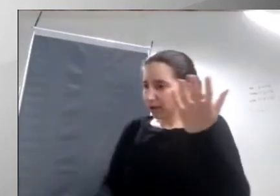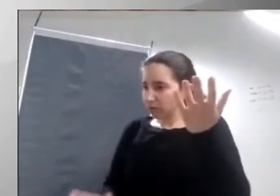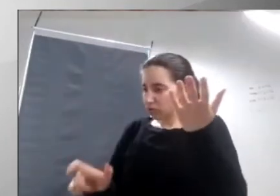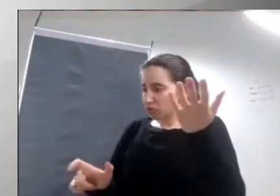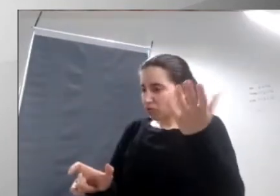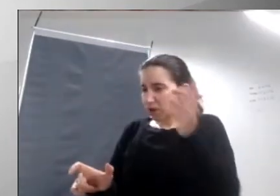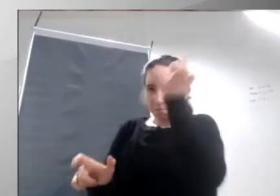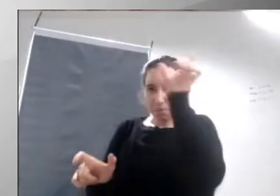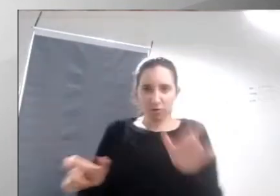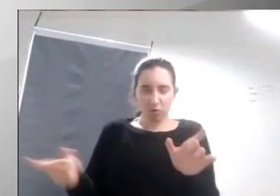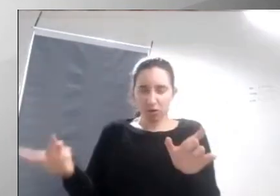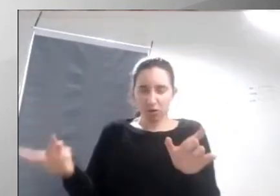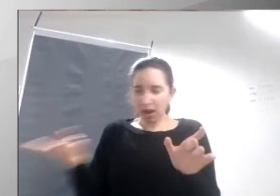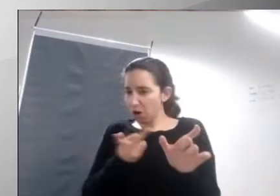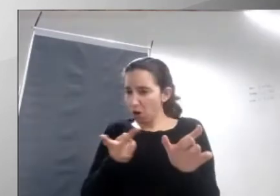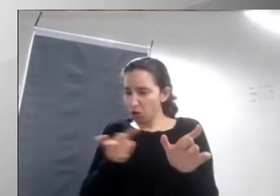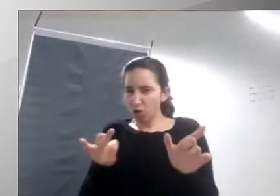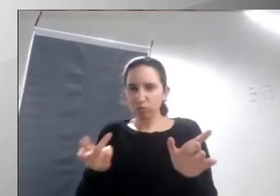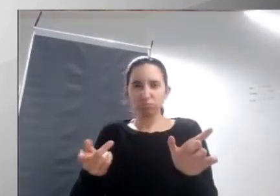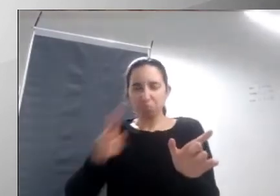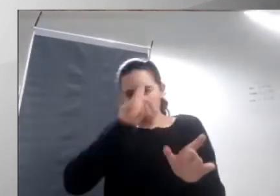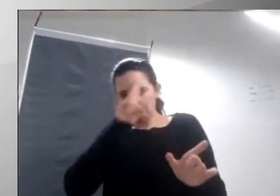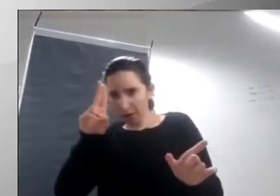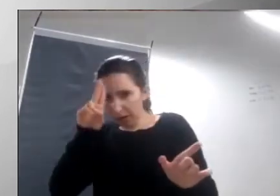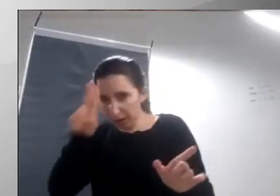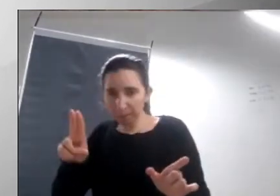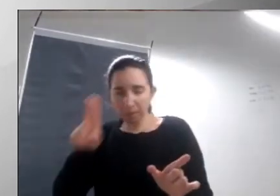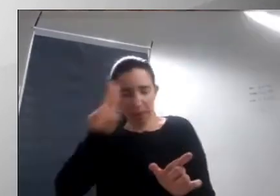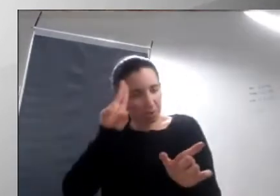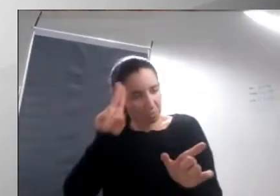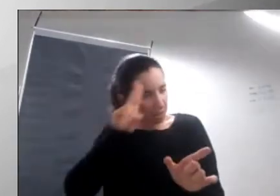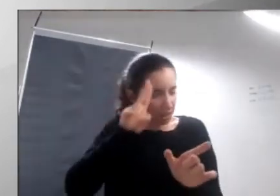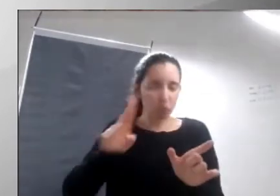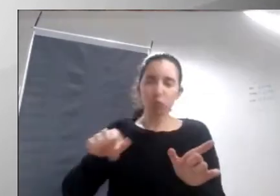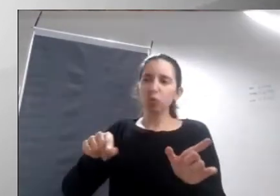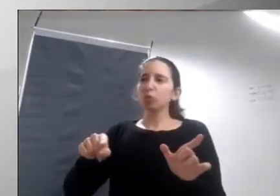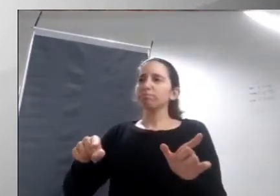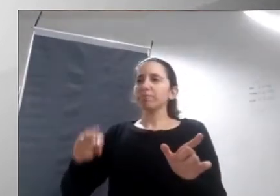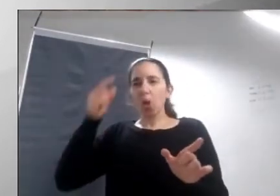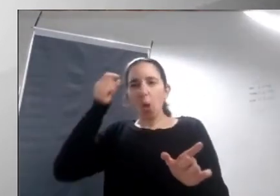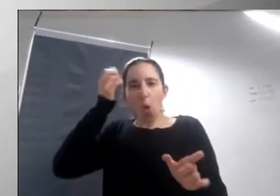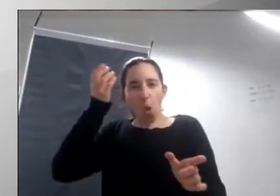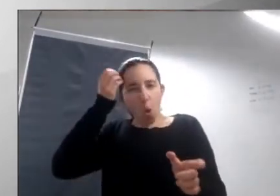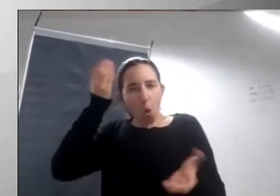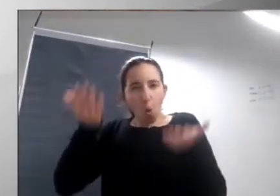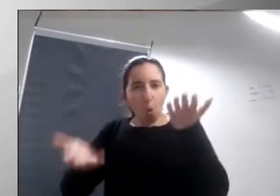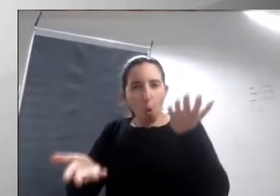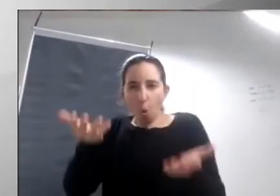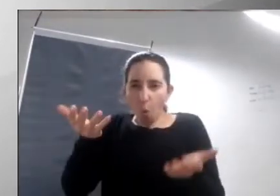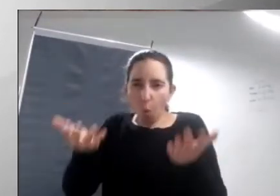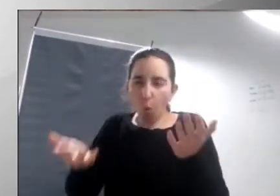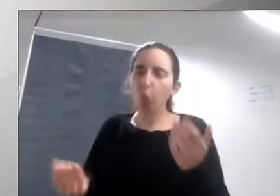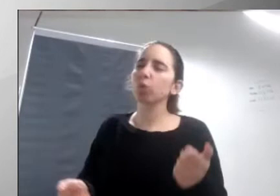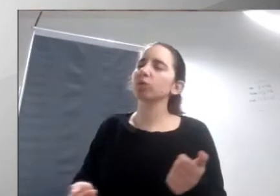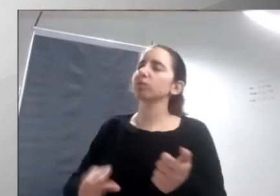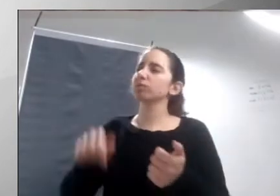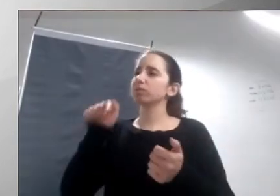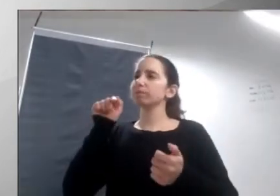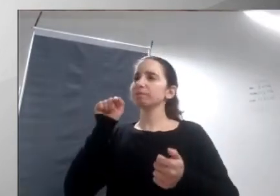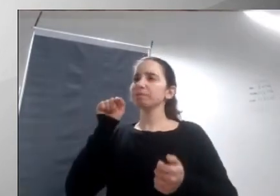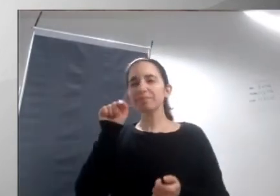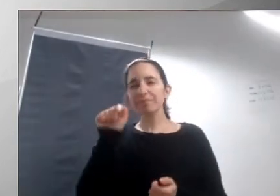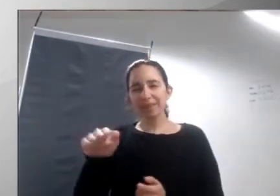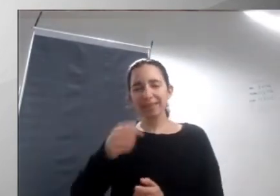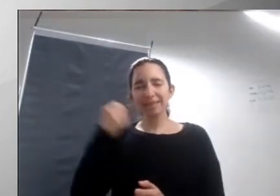conviviendo de un modo justo, basado en el respeto por el otro, ¿no? Por eso es importantísimo saber que el ser